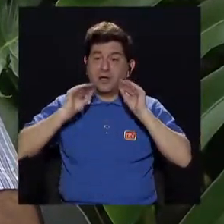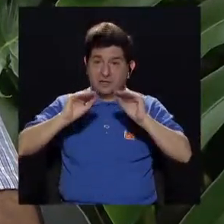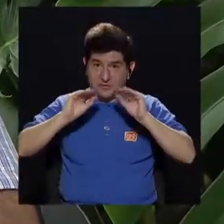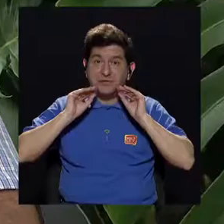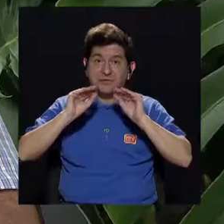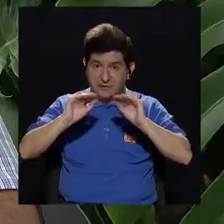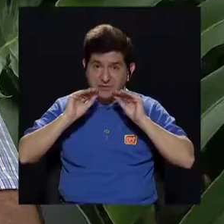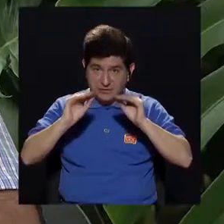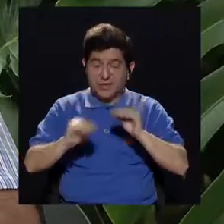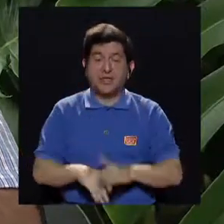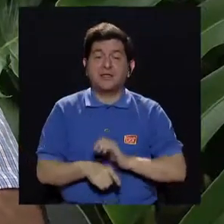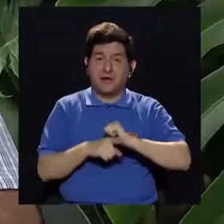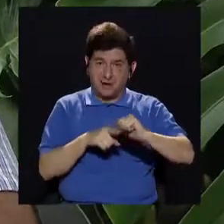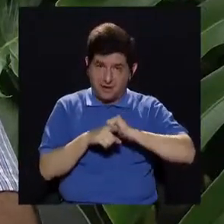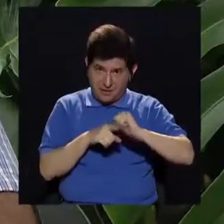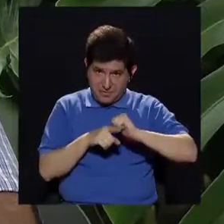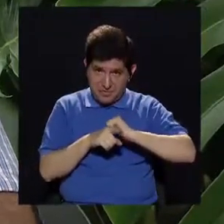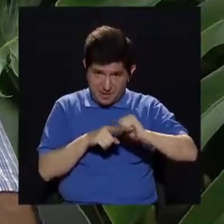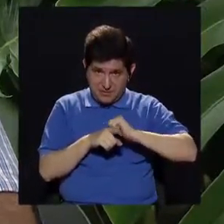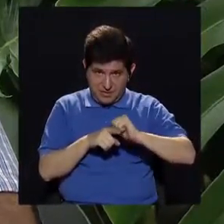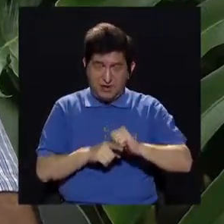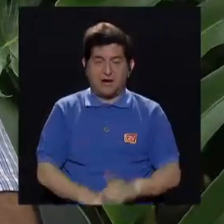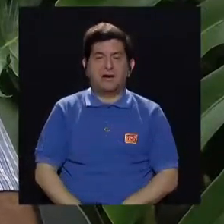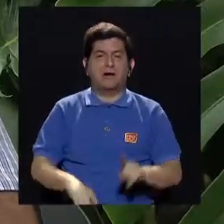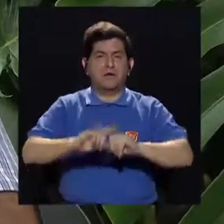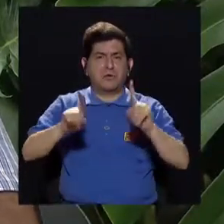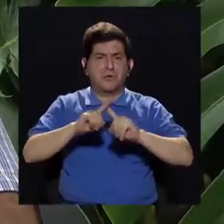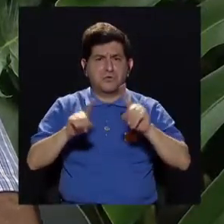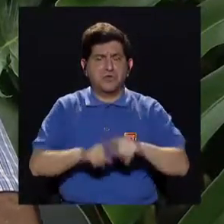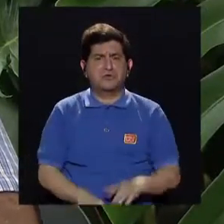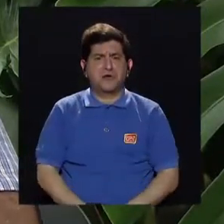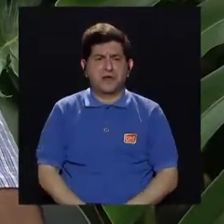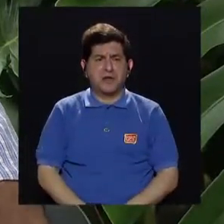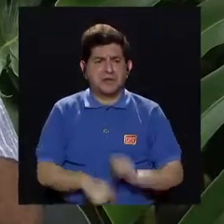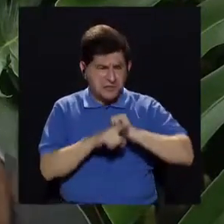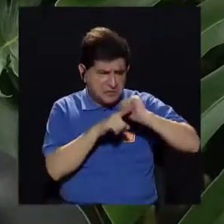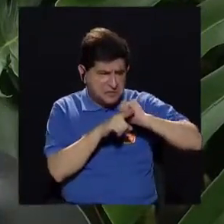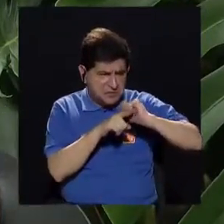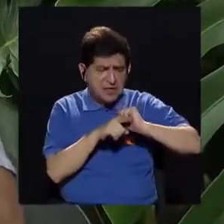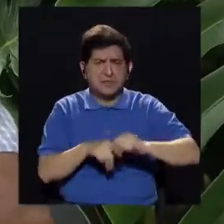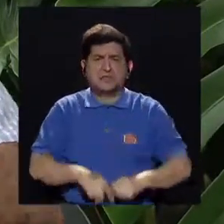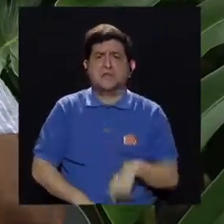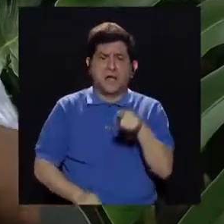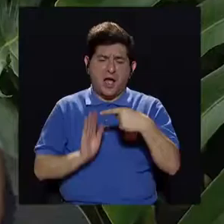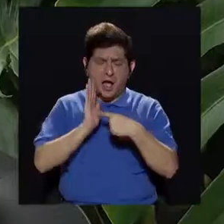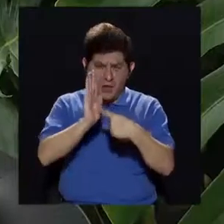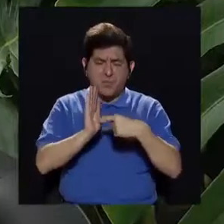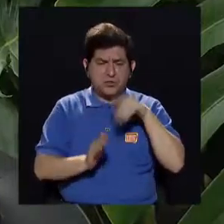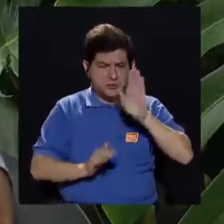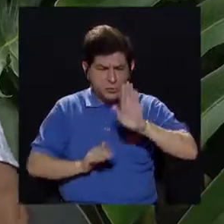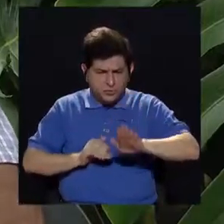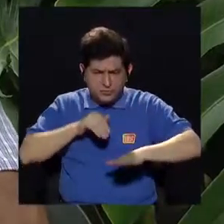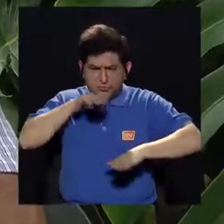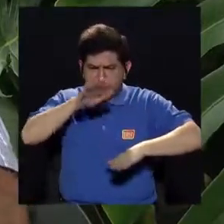enseñarlo, ¿verdad? Y eso hay que practicarlo, para eso hay que hacer ejercicios, ¿verdad? Uno enseña a la persona cómo golpear el piso, cómo van a tocarlo, que no